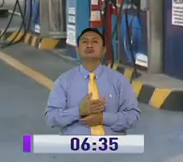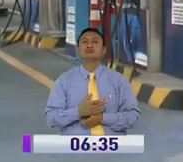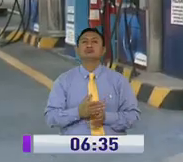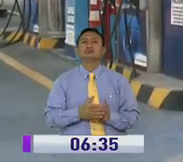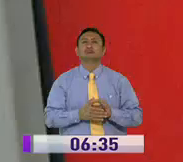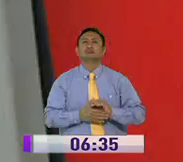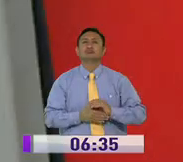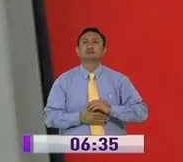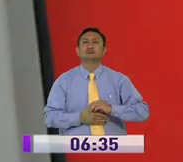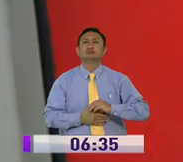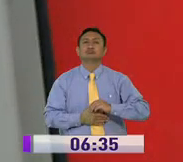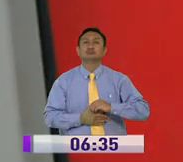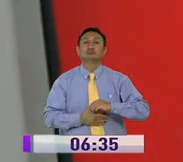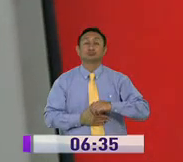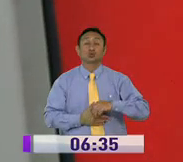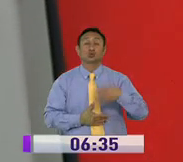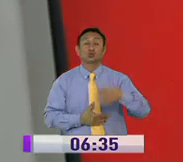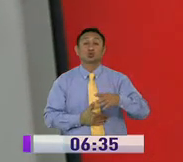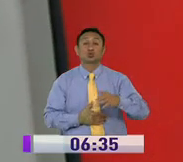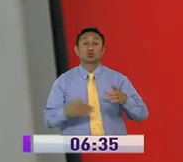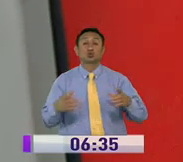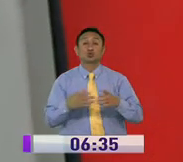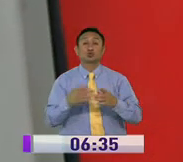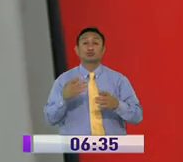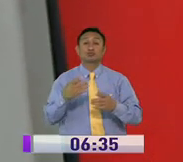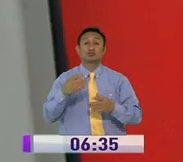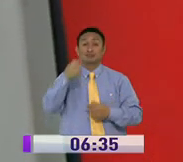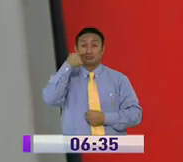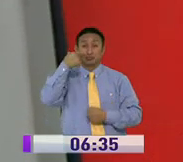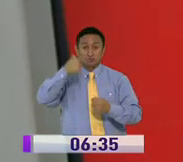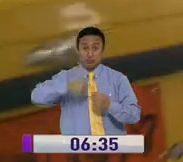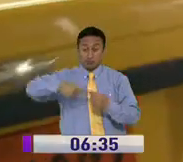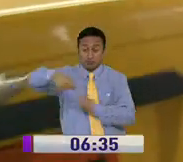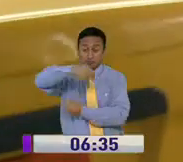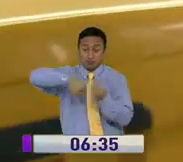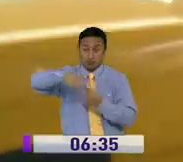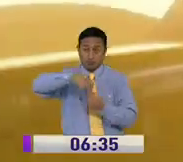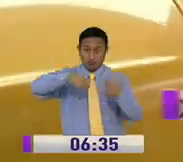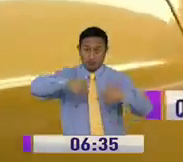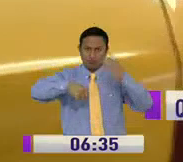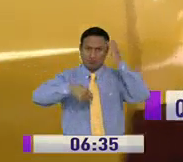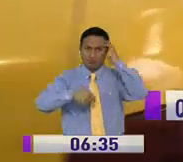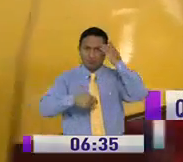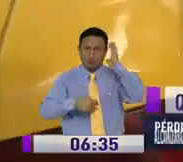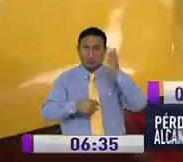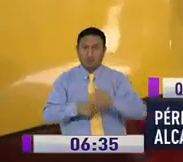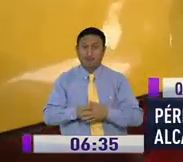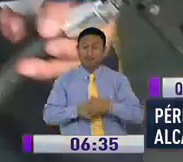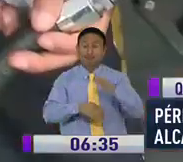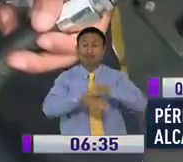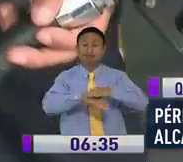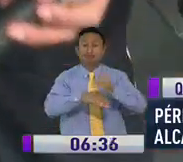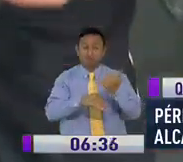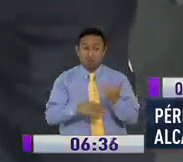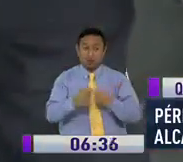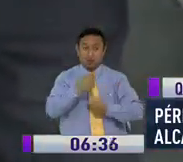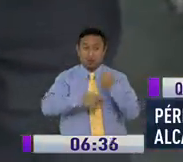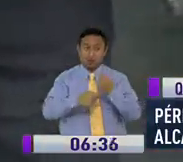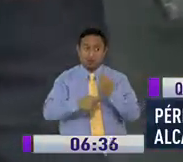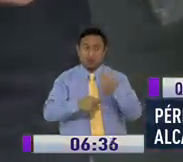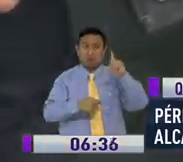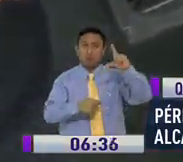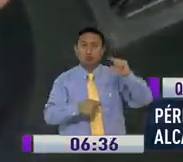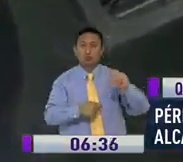Preocupados se encuentran los miembros de la Cámara de Distribuidores de los Derivados de Petróleo Ecuador debido a la baja en la venta de